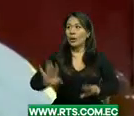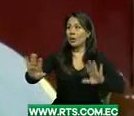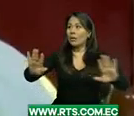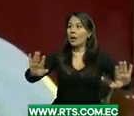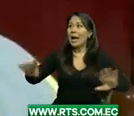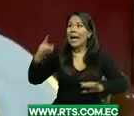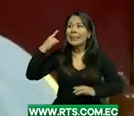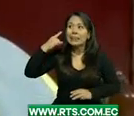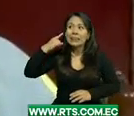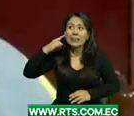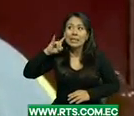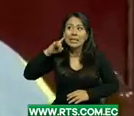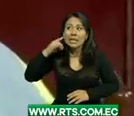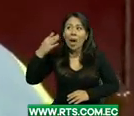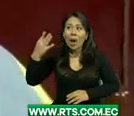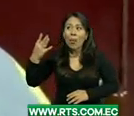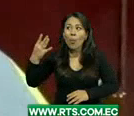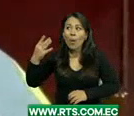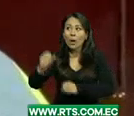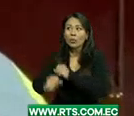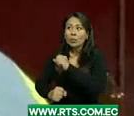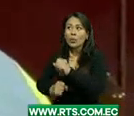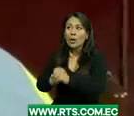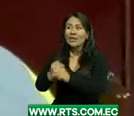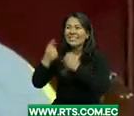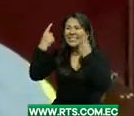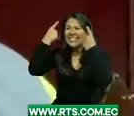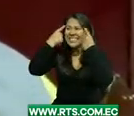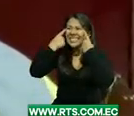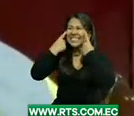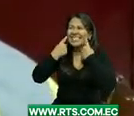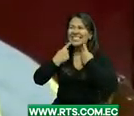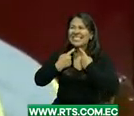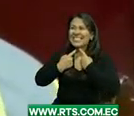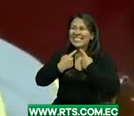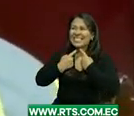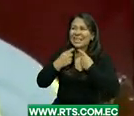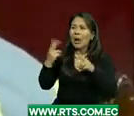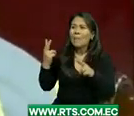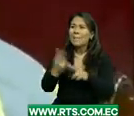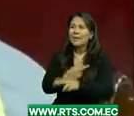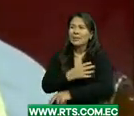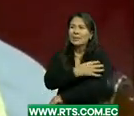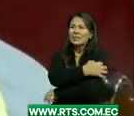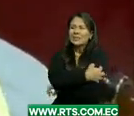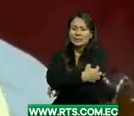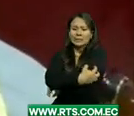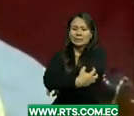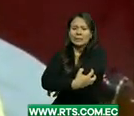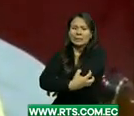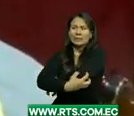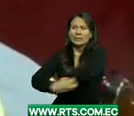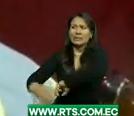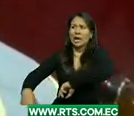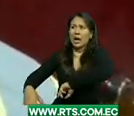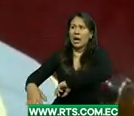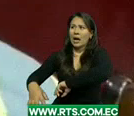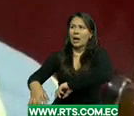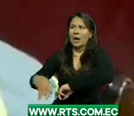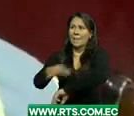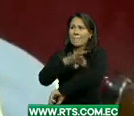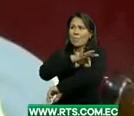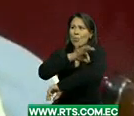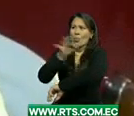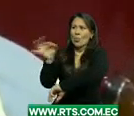Una niña de 4 años tiene una herida cortante y con desprendimiento de codo y partes de la piel